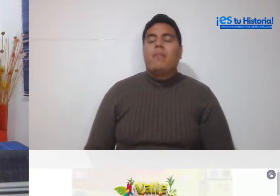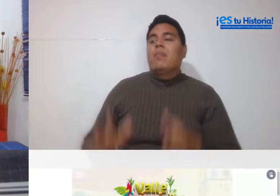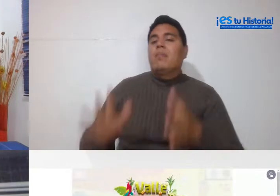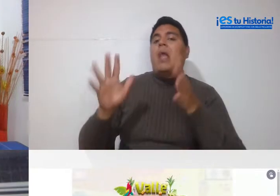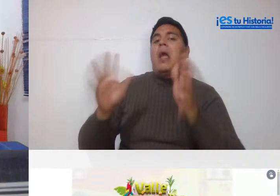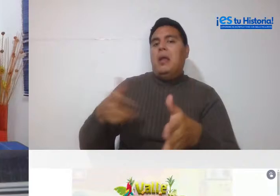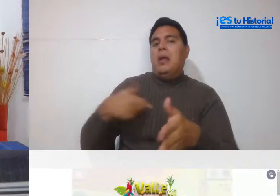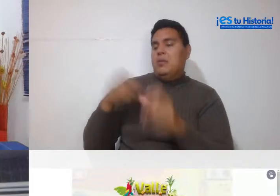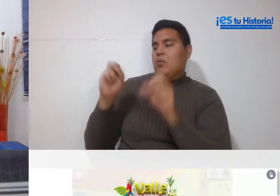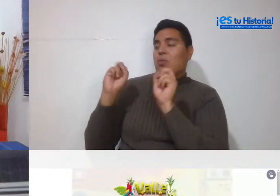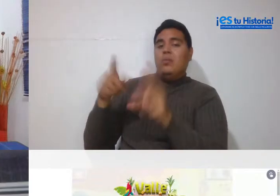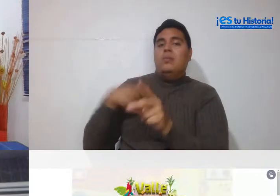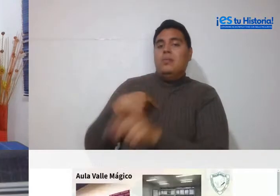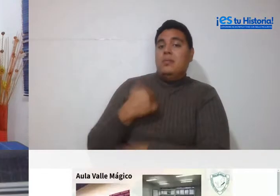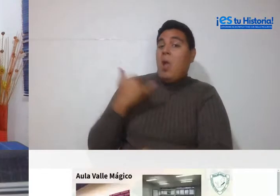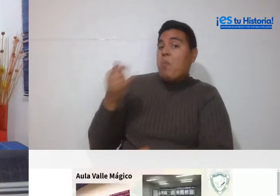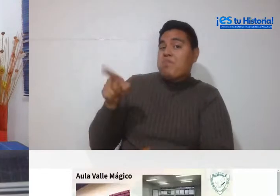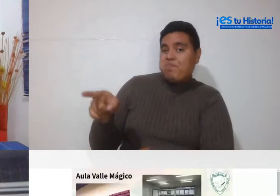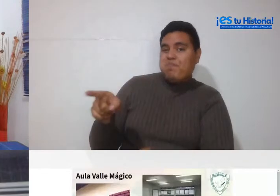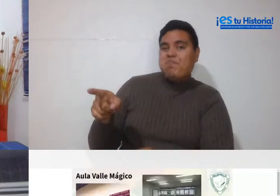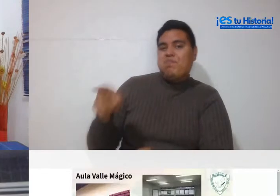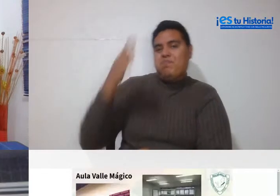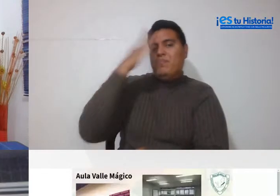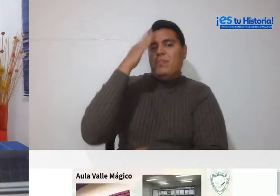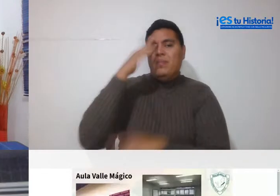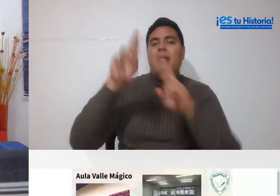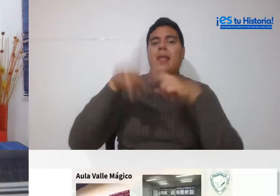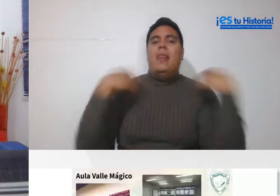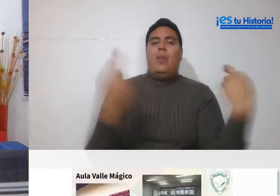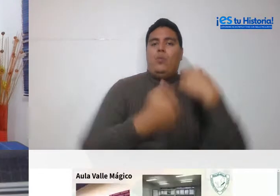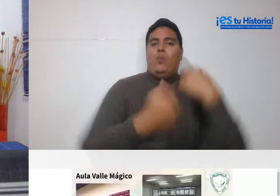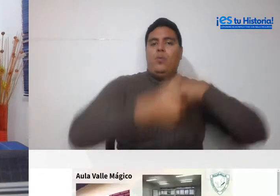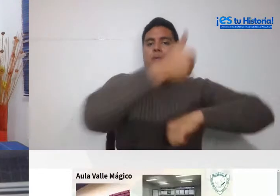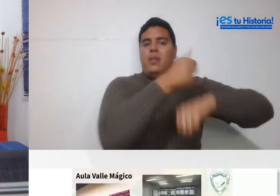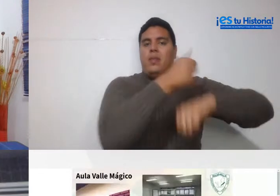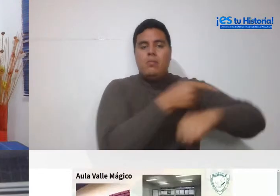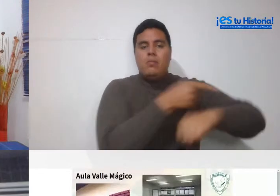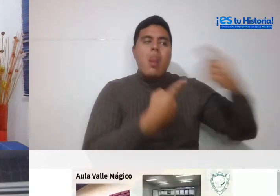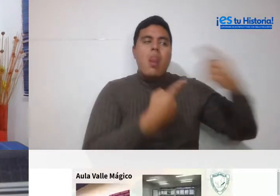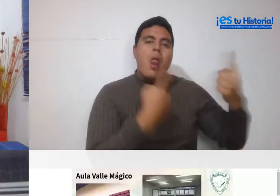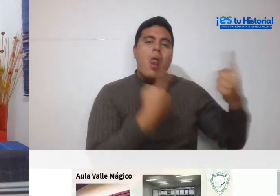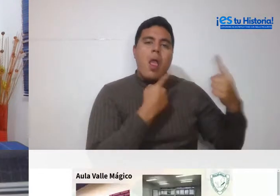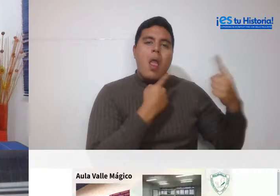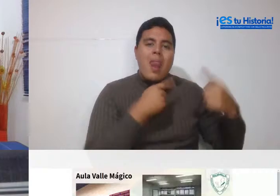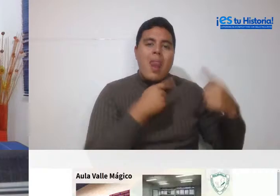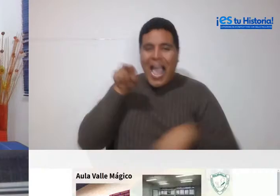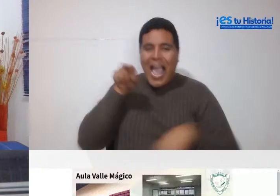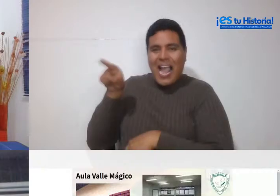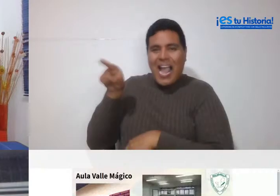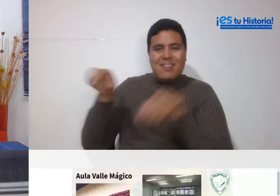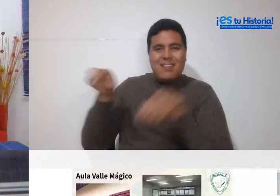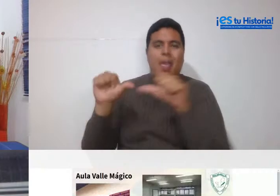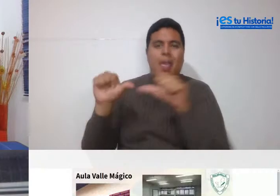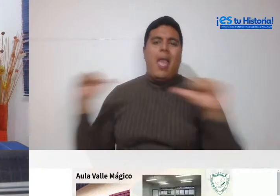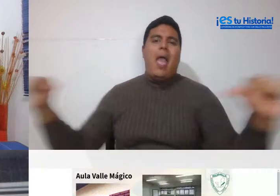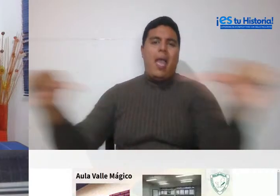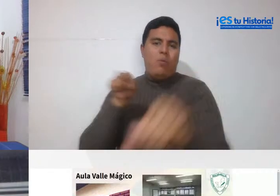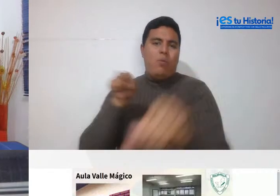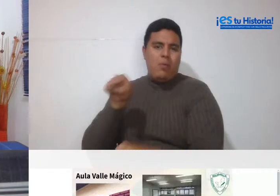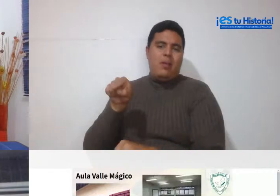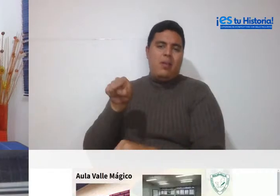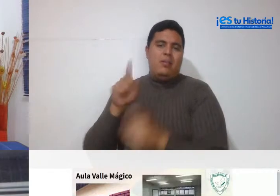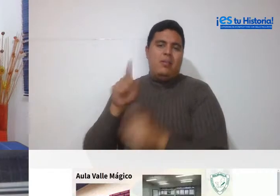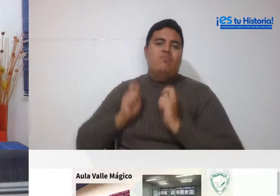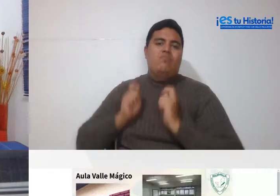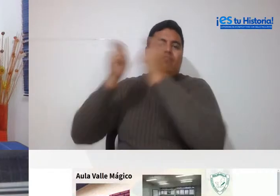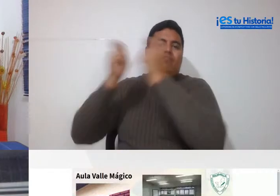En estos momentos, pues nos hemos reunido con el rector. Esta fue el aula que él asignó para Valle Mágico. La puerta en